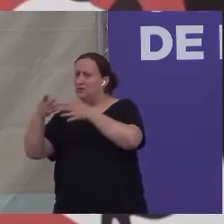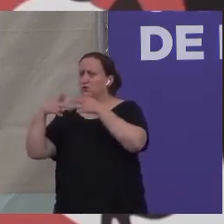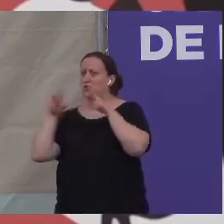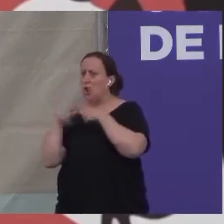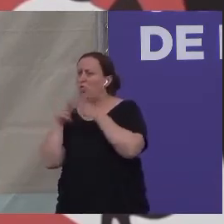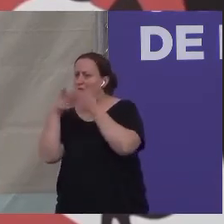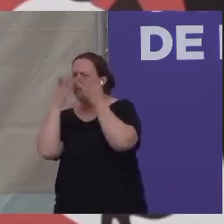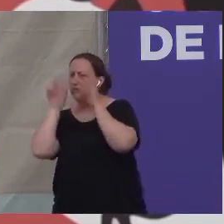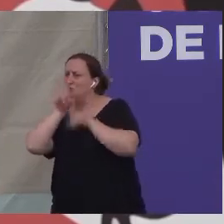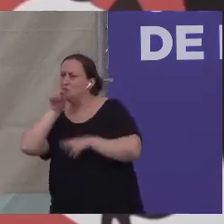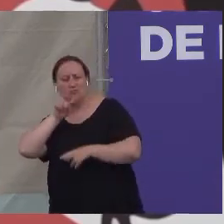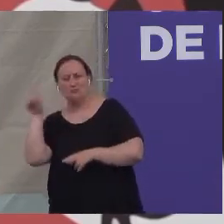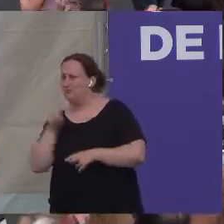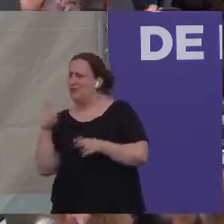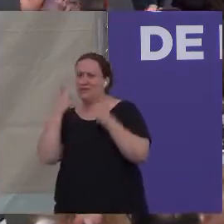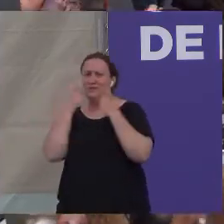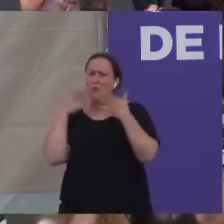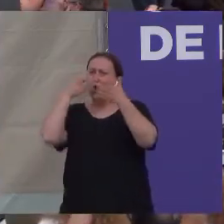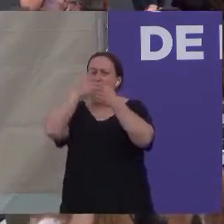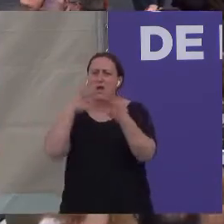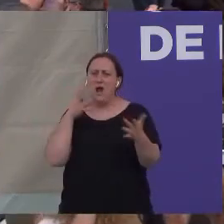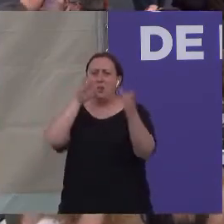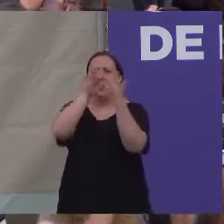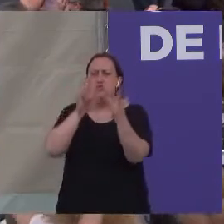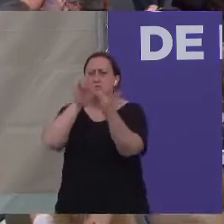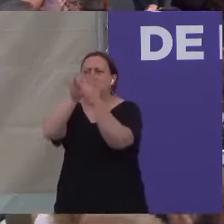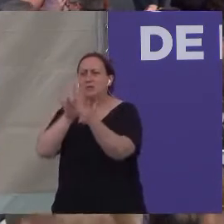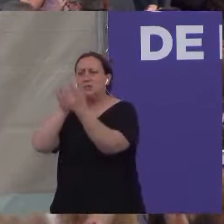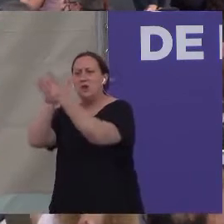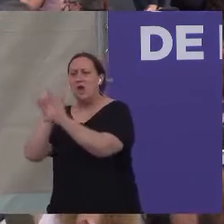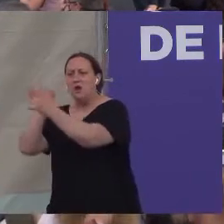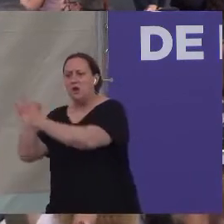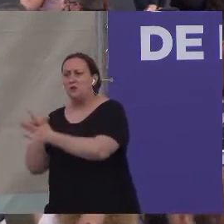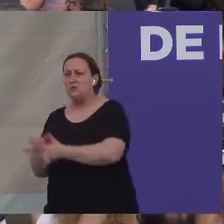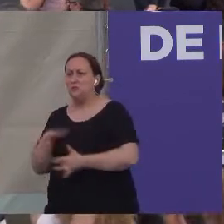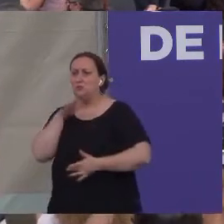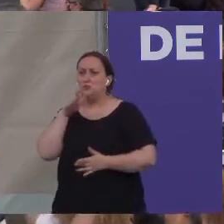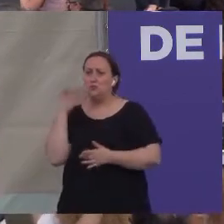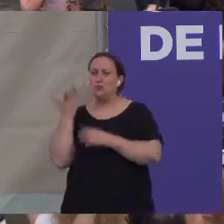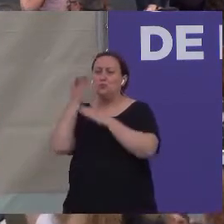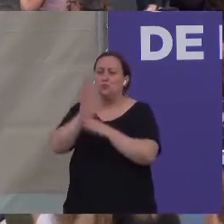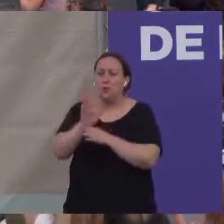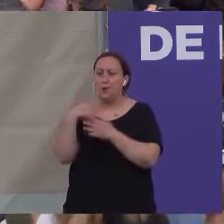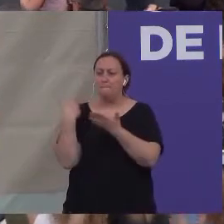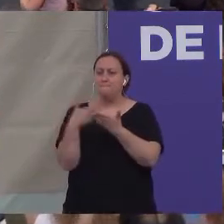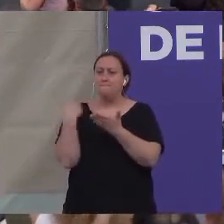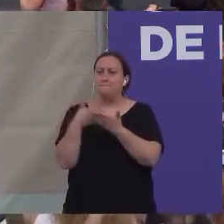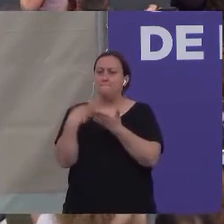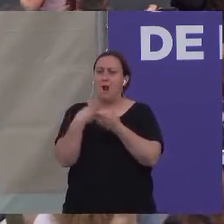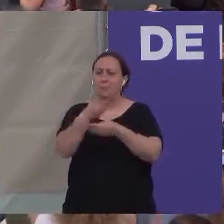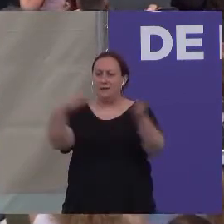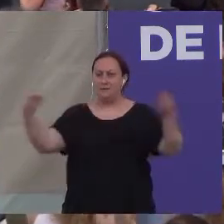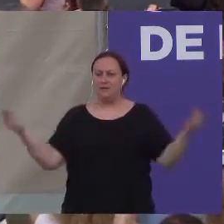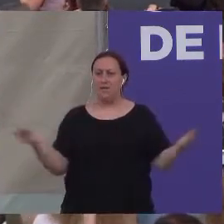Necesitamos llegar a ellas, necesitamos acabar con ellas. Por eso proponemos unos boletines en papel y no solo en